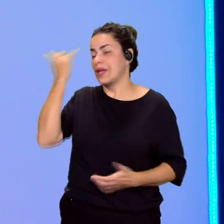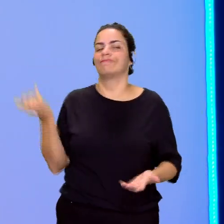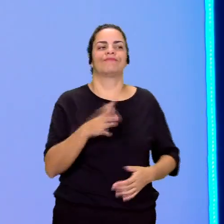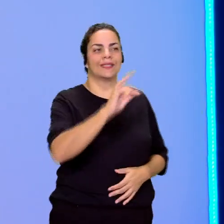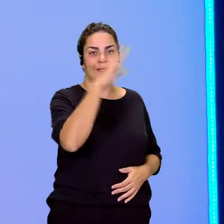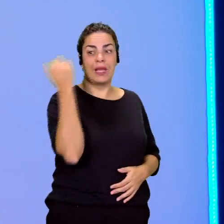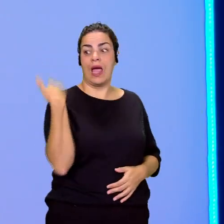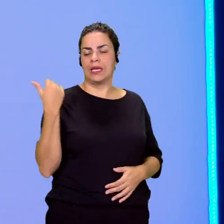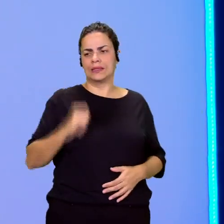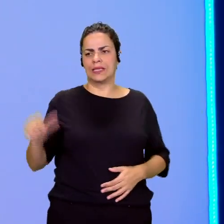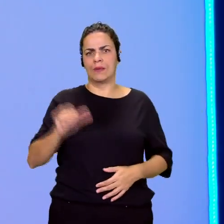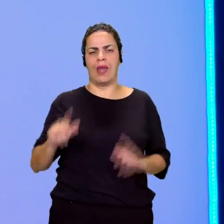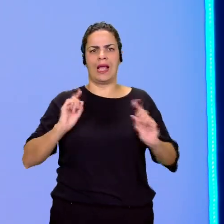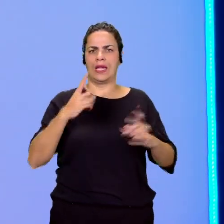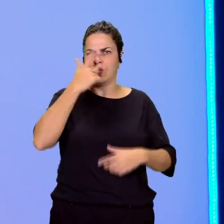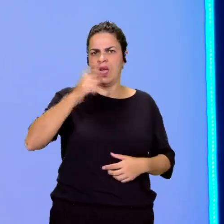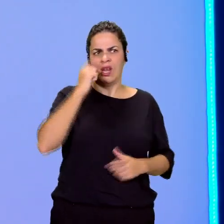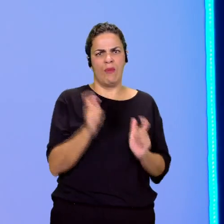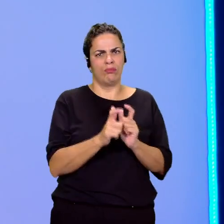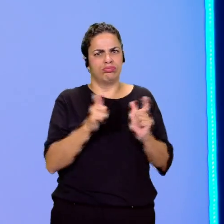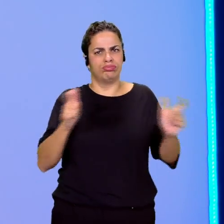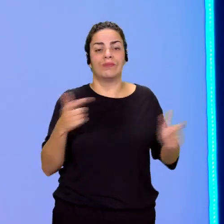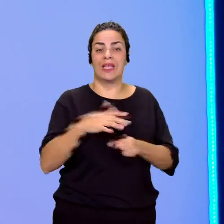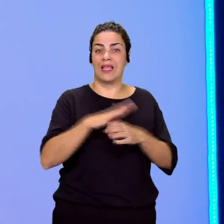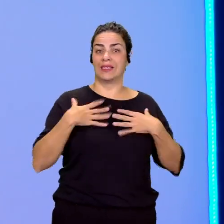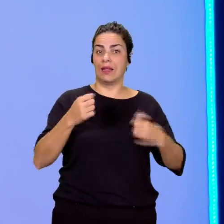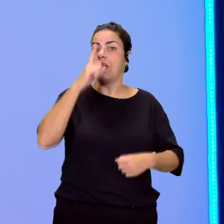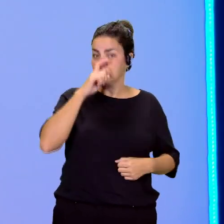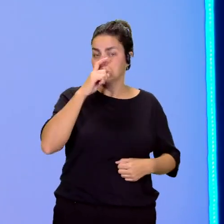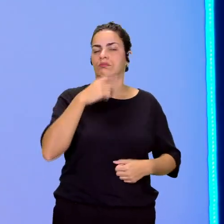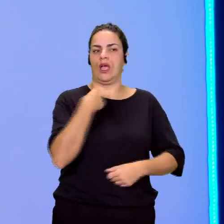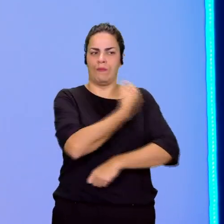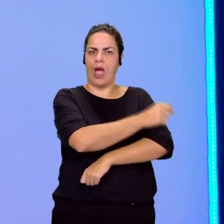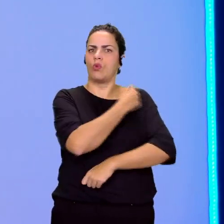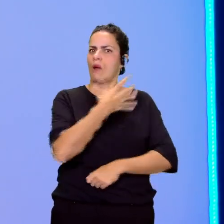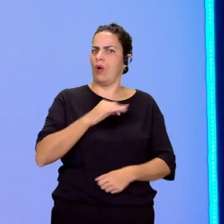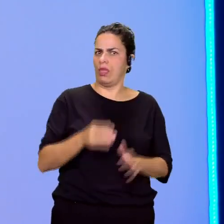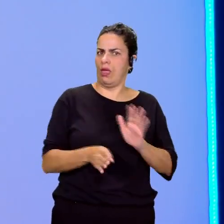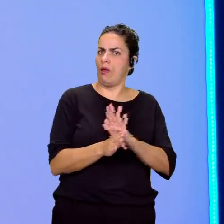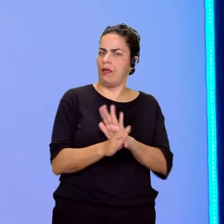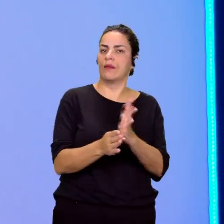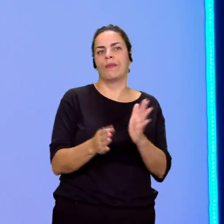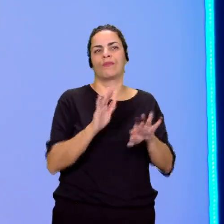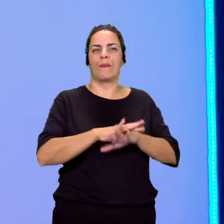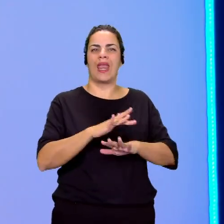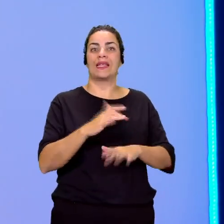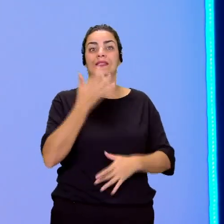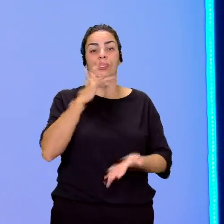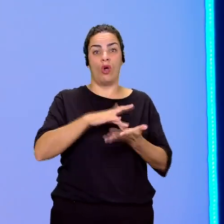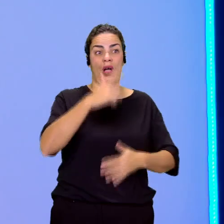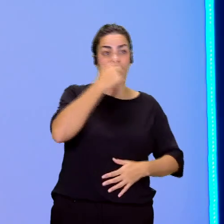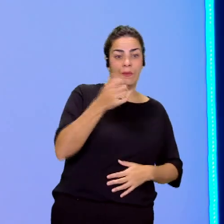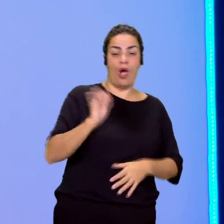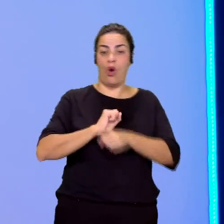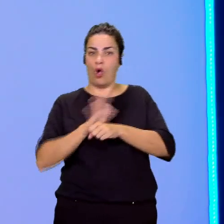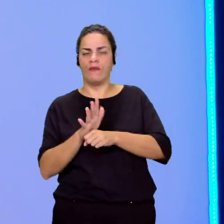estas últimas semanas y Sanidad recuerda que aún se puede acceder a la vacunación para evitar síntomas graves de ambas